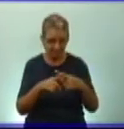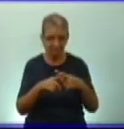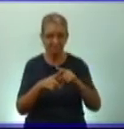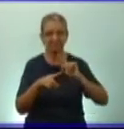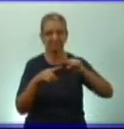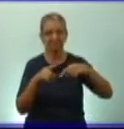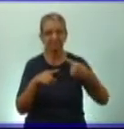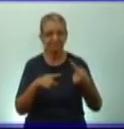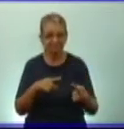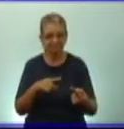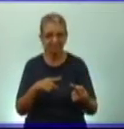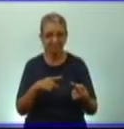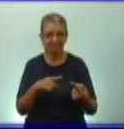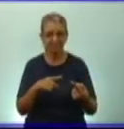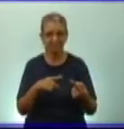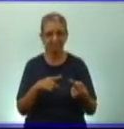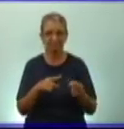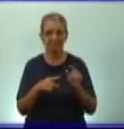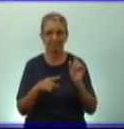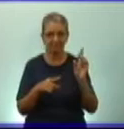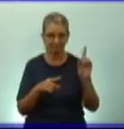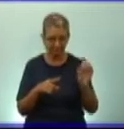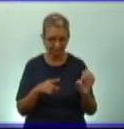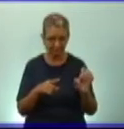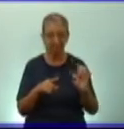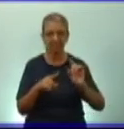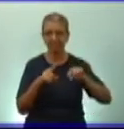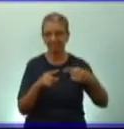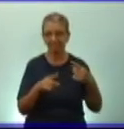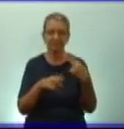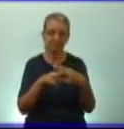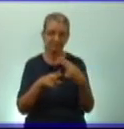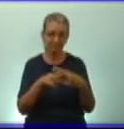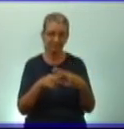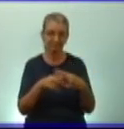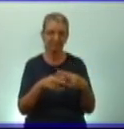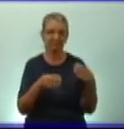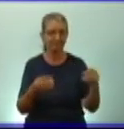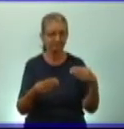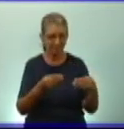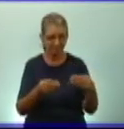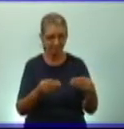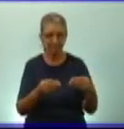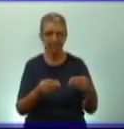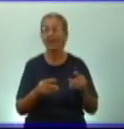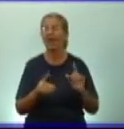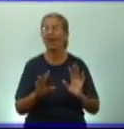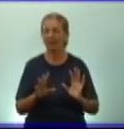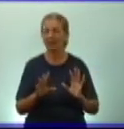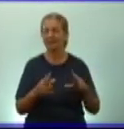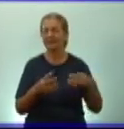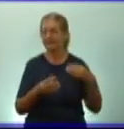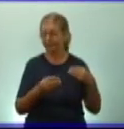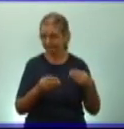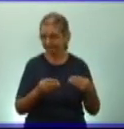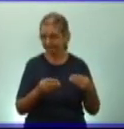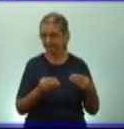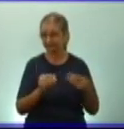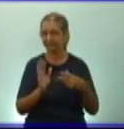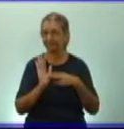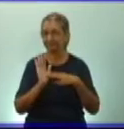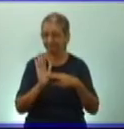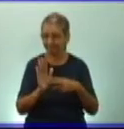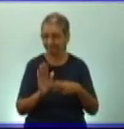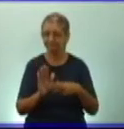de la preposición de y el nombre del metal. Hay que tener en cuenta que si el metal es de los que presentan números de